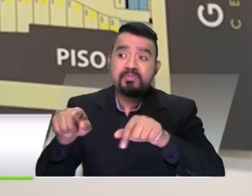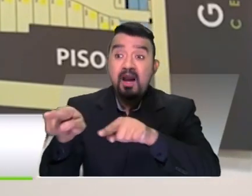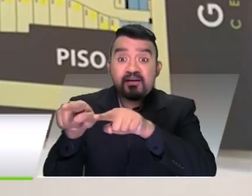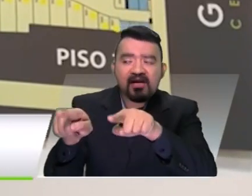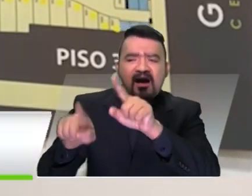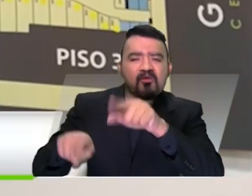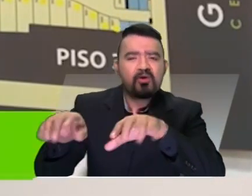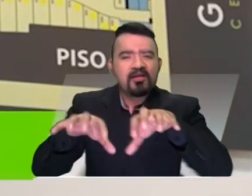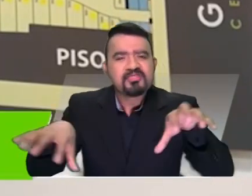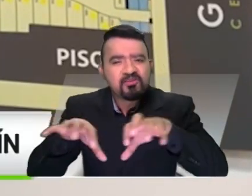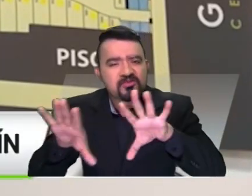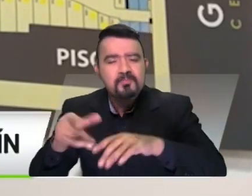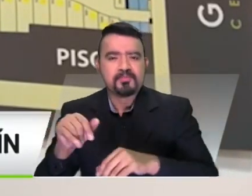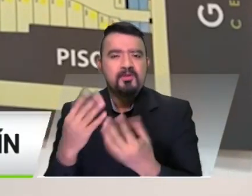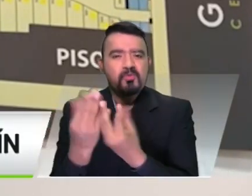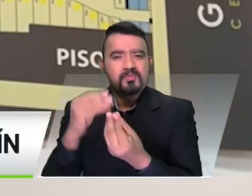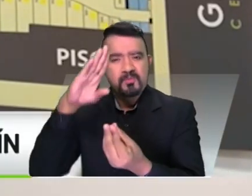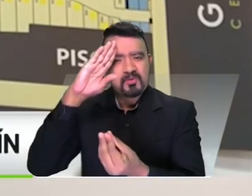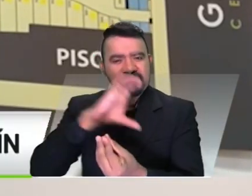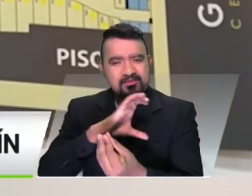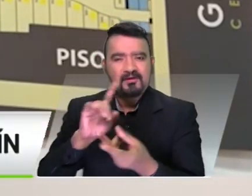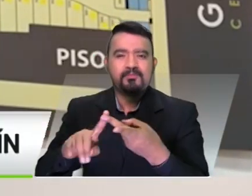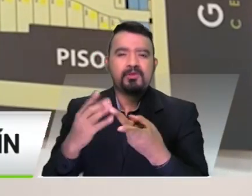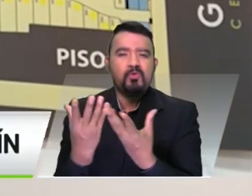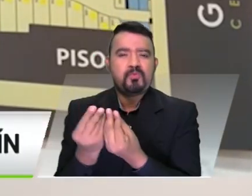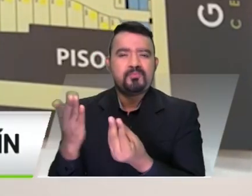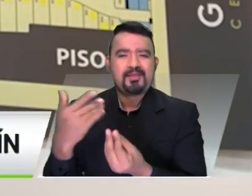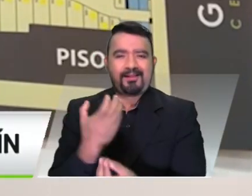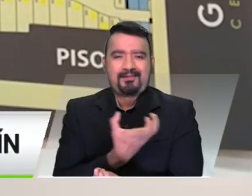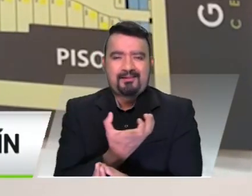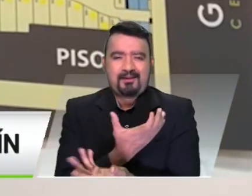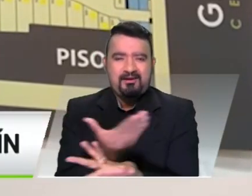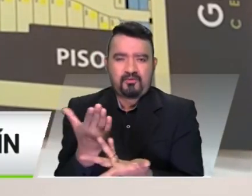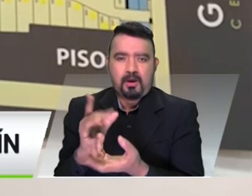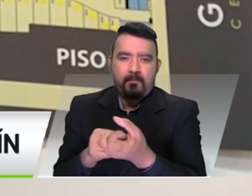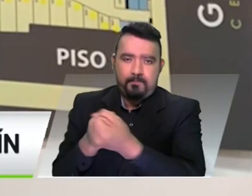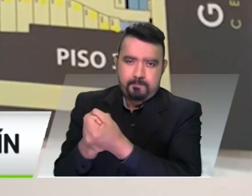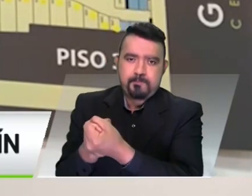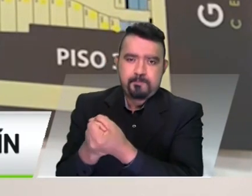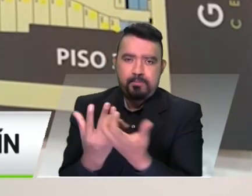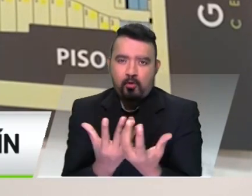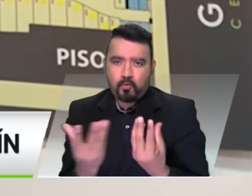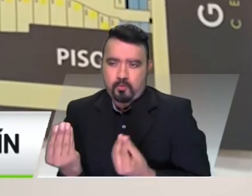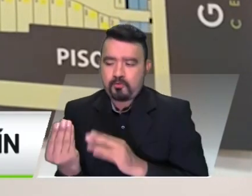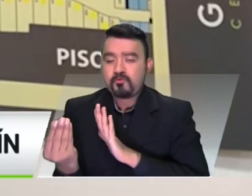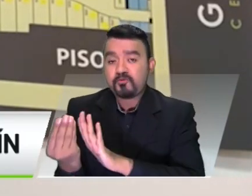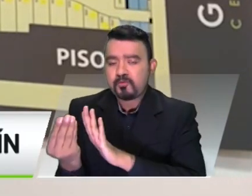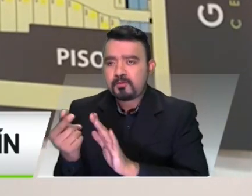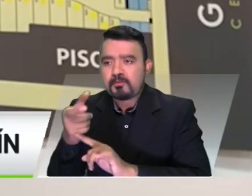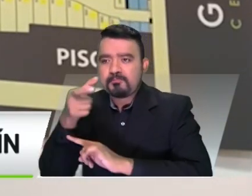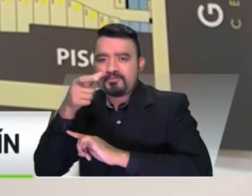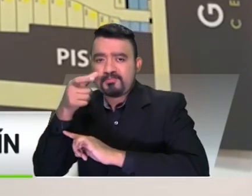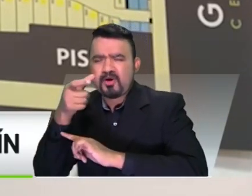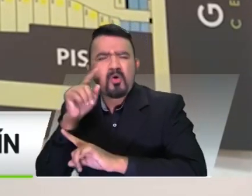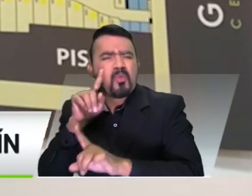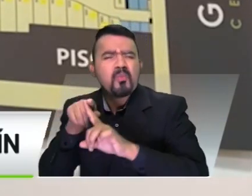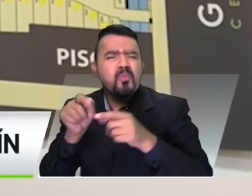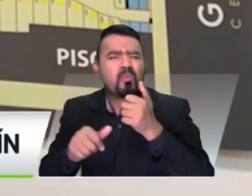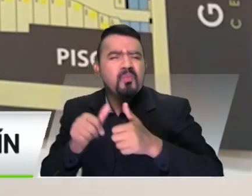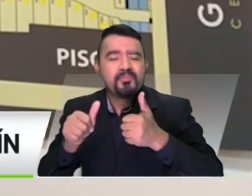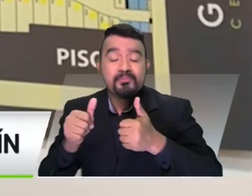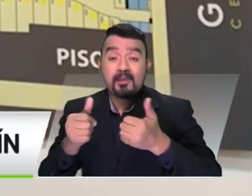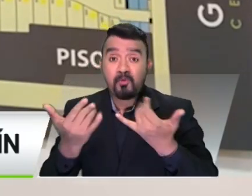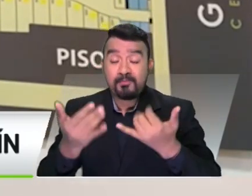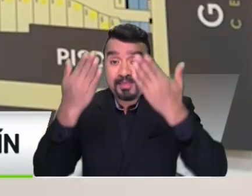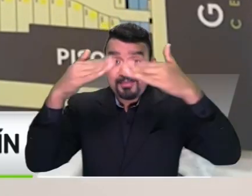la alcaldía, la policía y otros entes muy valiosos en todo este proceso estratégico para que esta temporada de Navidad se